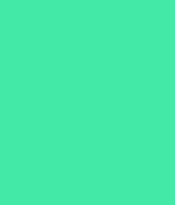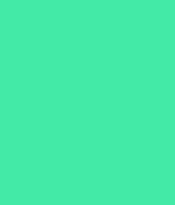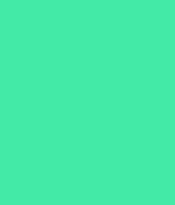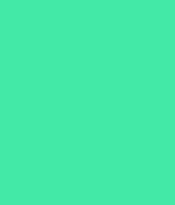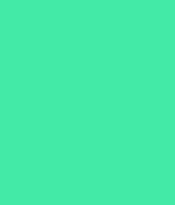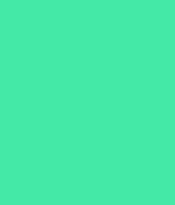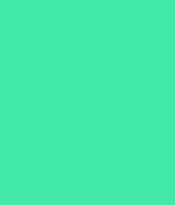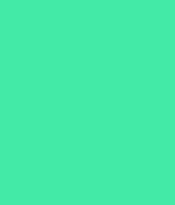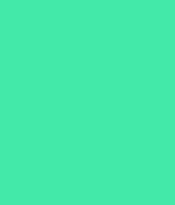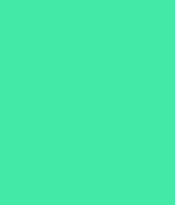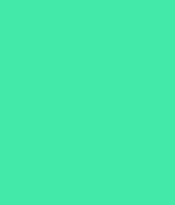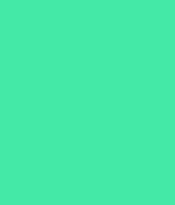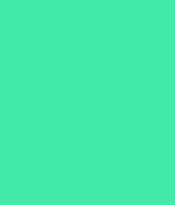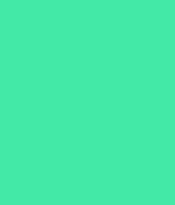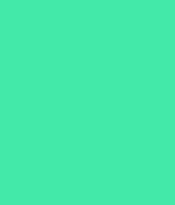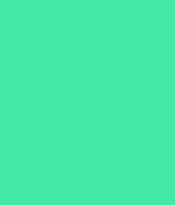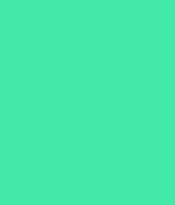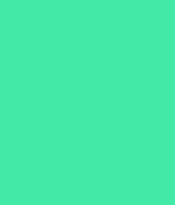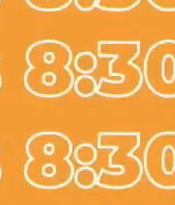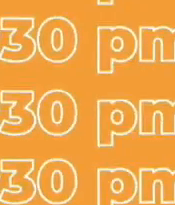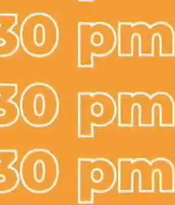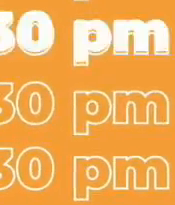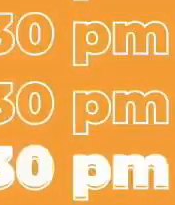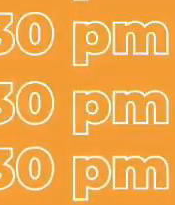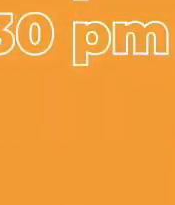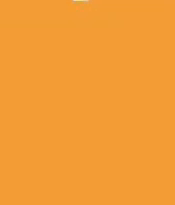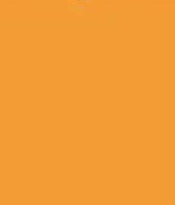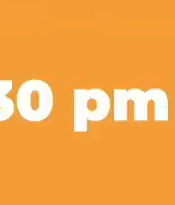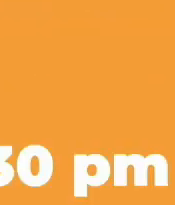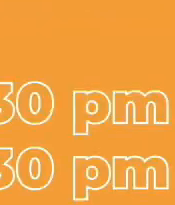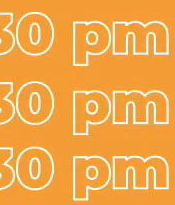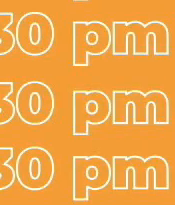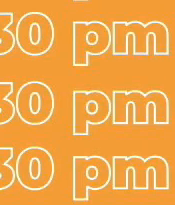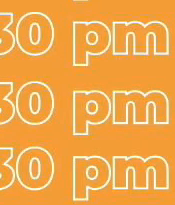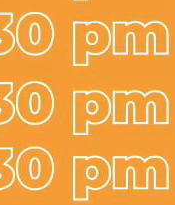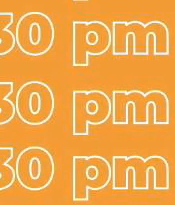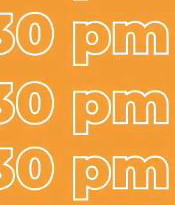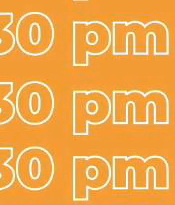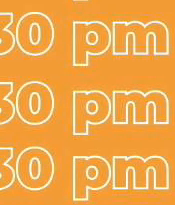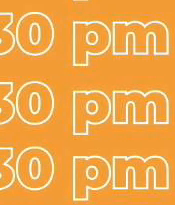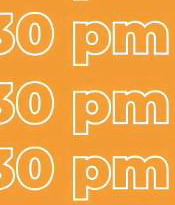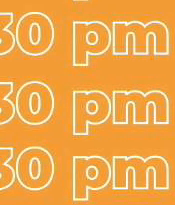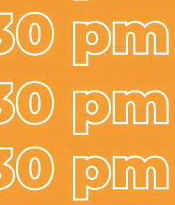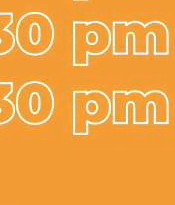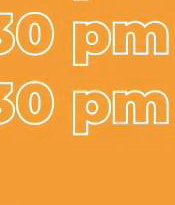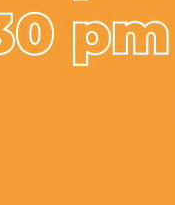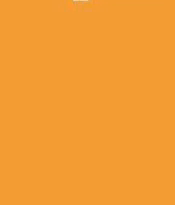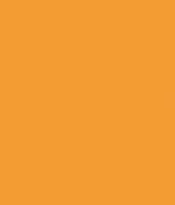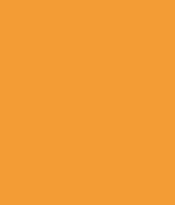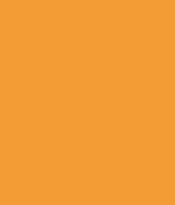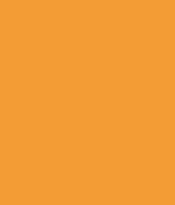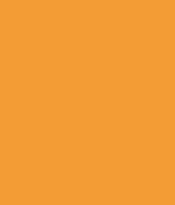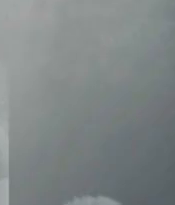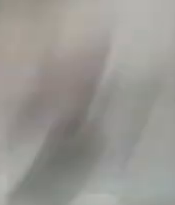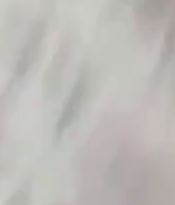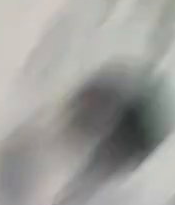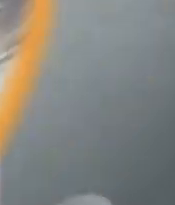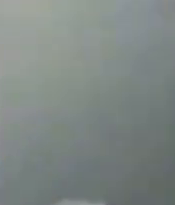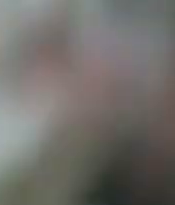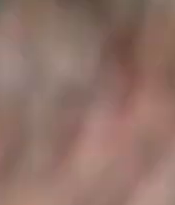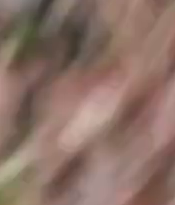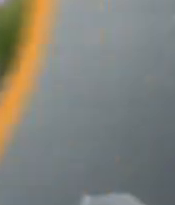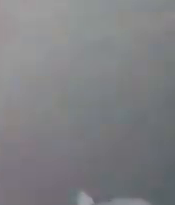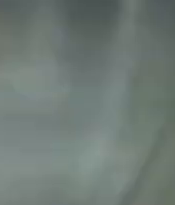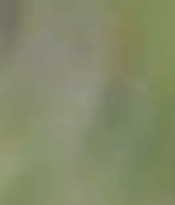invitan a explorar los nuevos rincones de Pet Friendly de Pata de Perro. Martes, miércoles y viernes, 8:30 de la